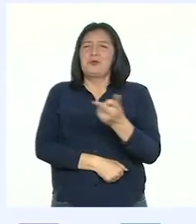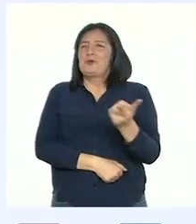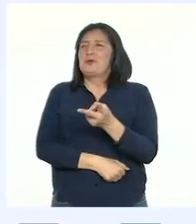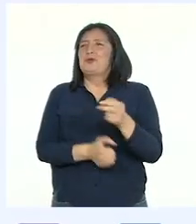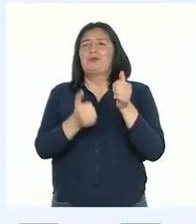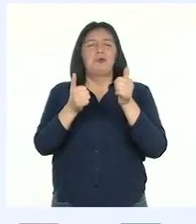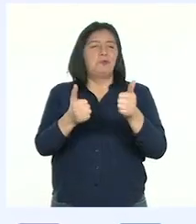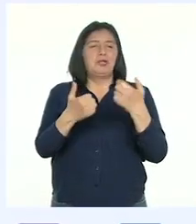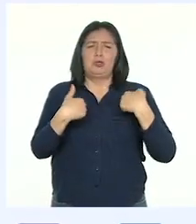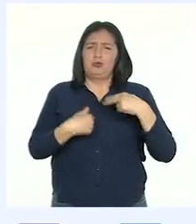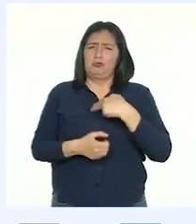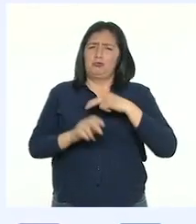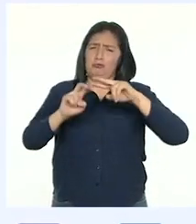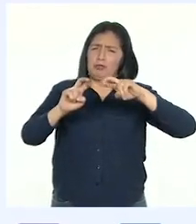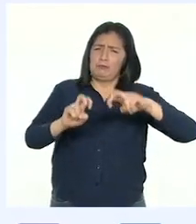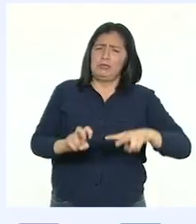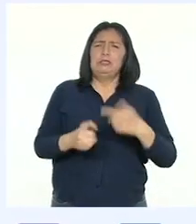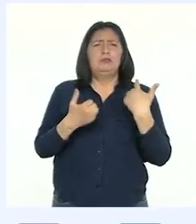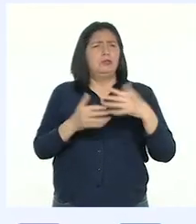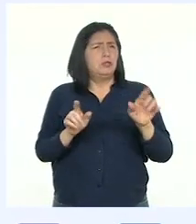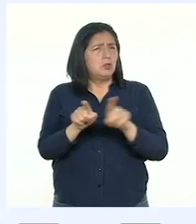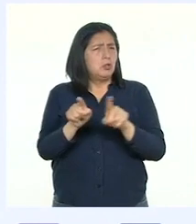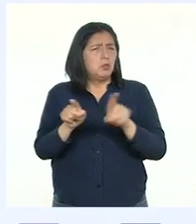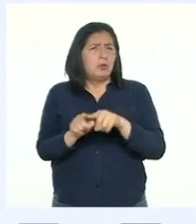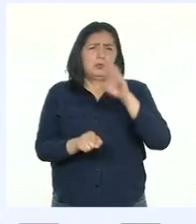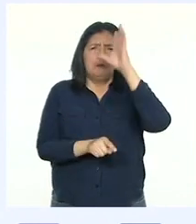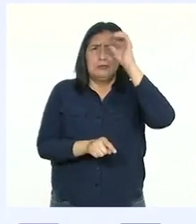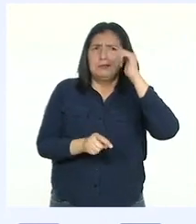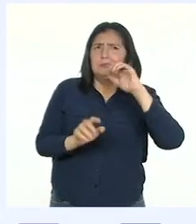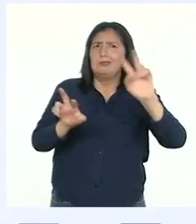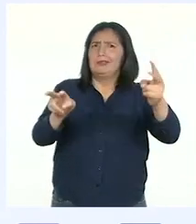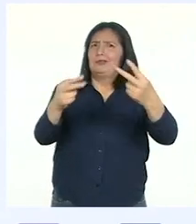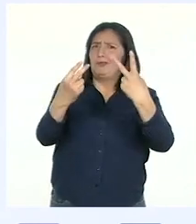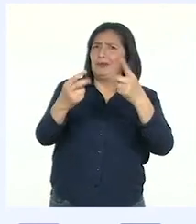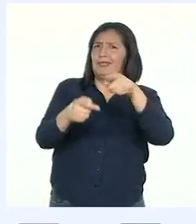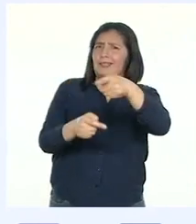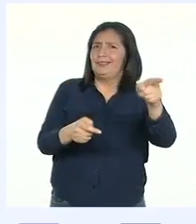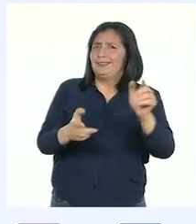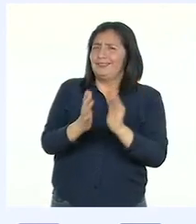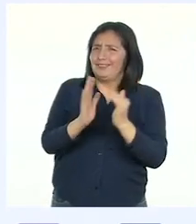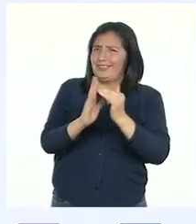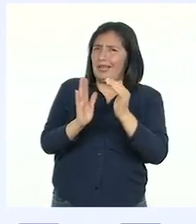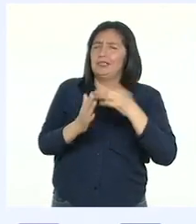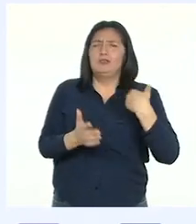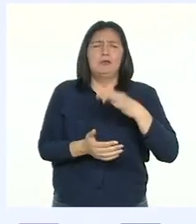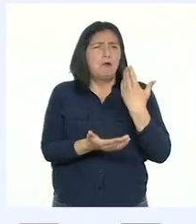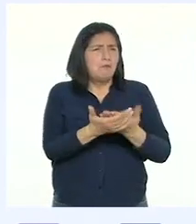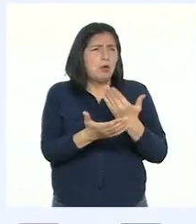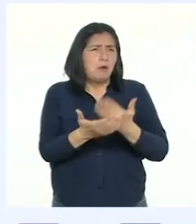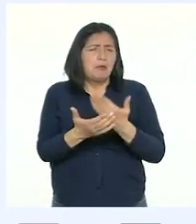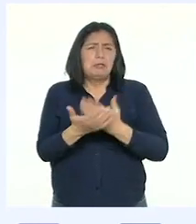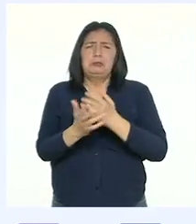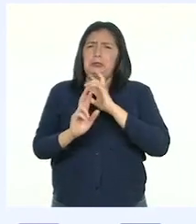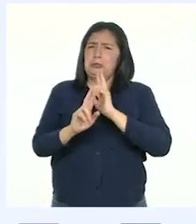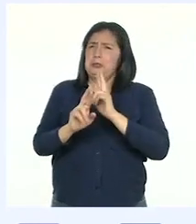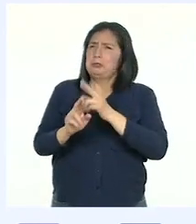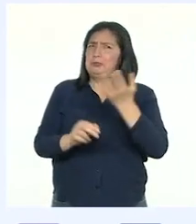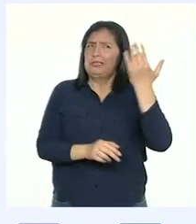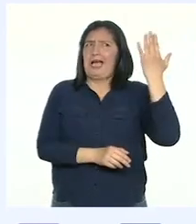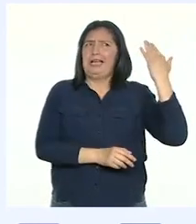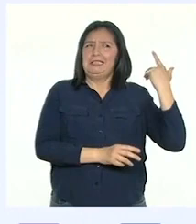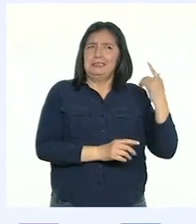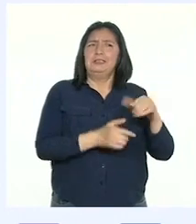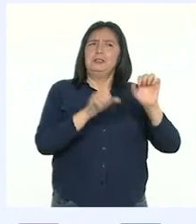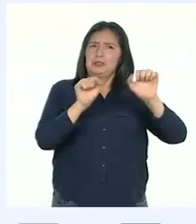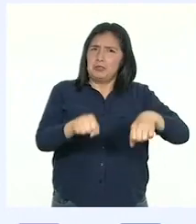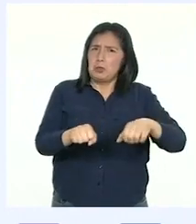Alejandra. Hemos investigado y al igual que las chicas y chicos que nos ven desde casa, hemos verificado si las respuestas iniciales